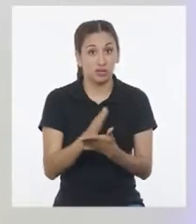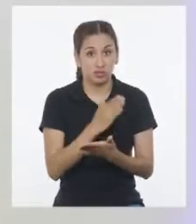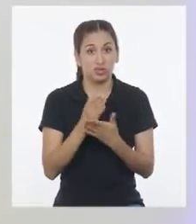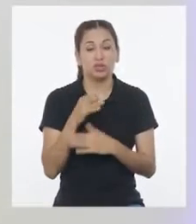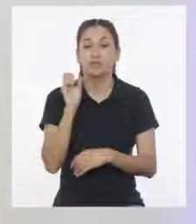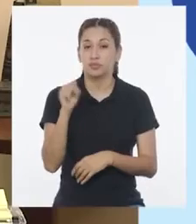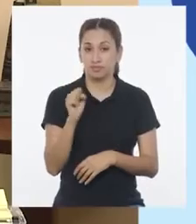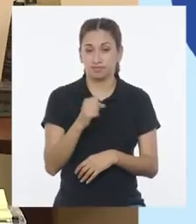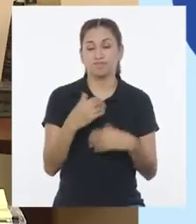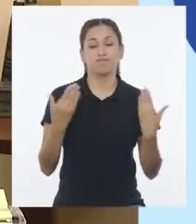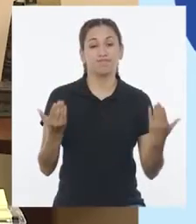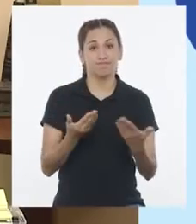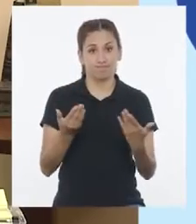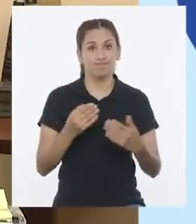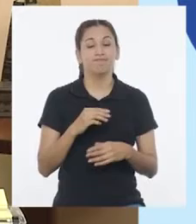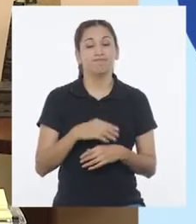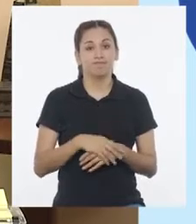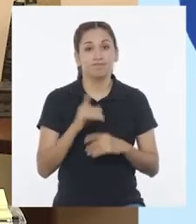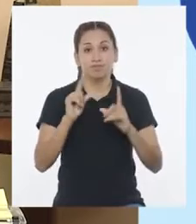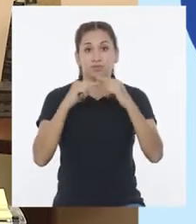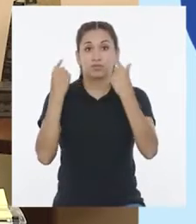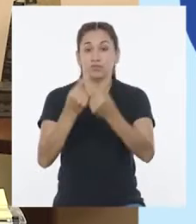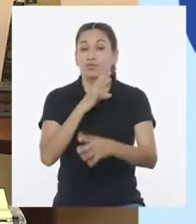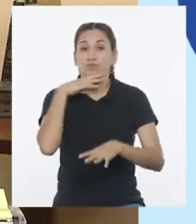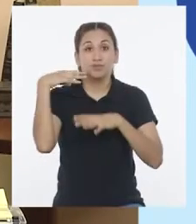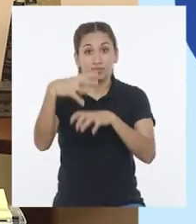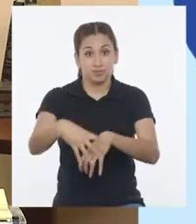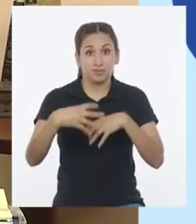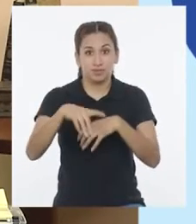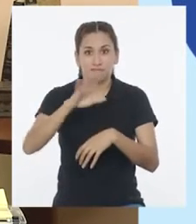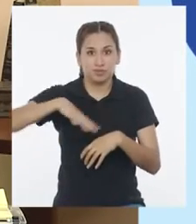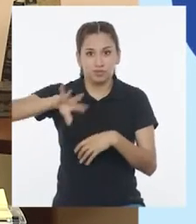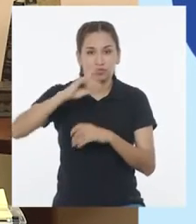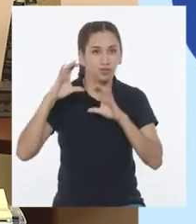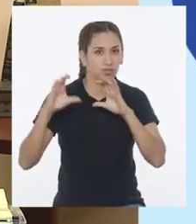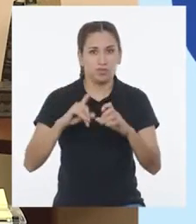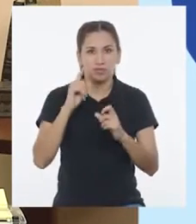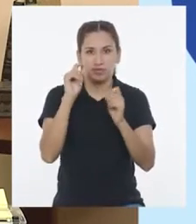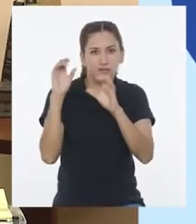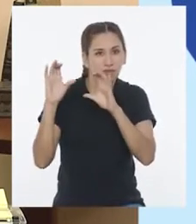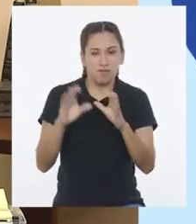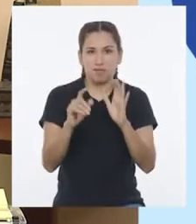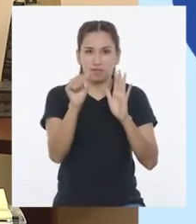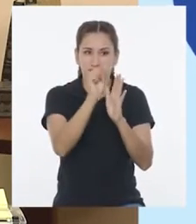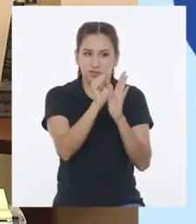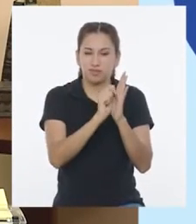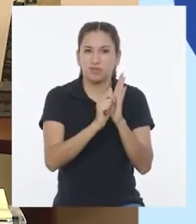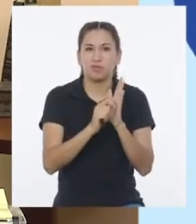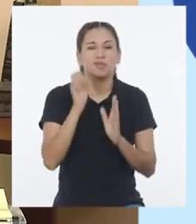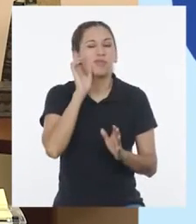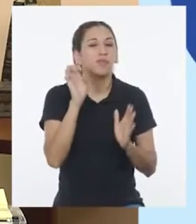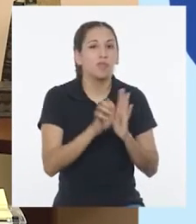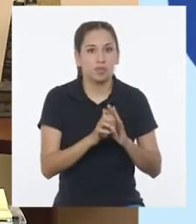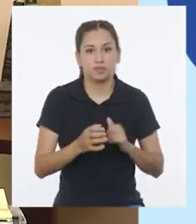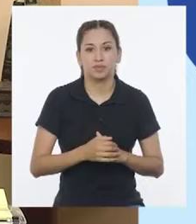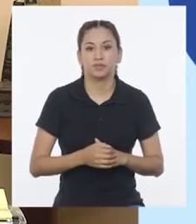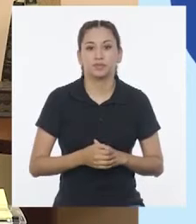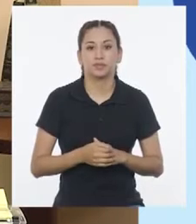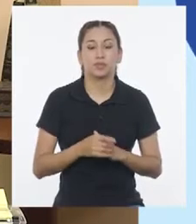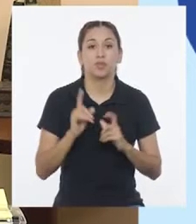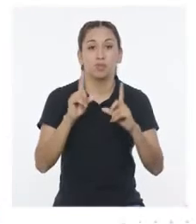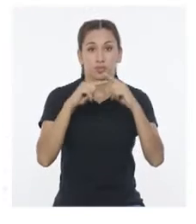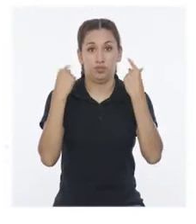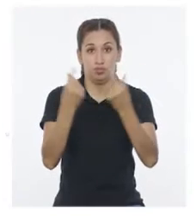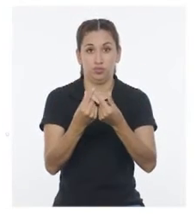situaciones, profesor. Así es, Mario, y por eso las rondas campesinas han desarrollado una serie de actividades como